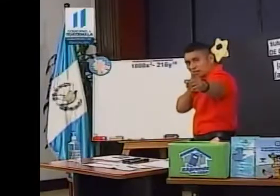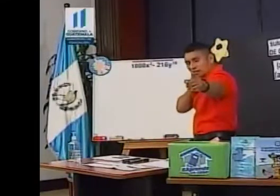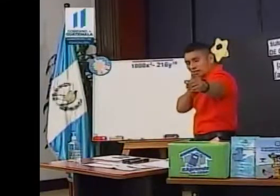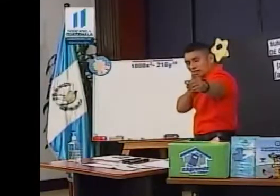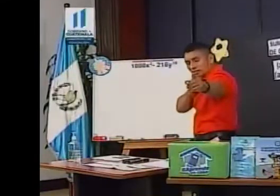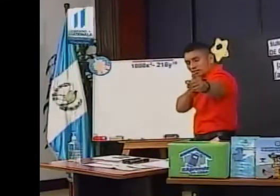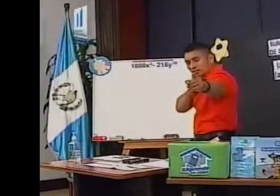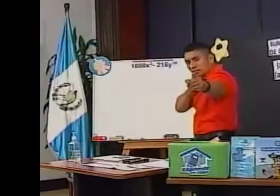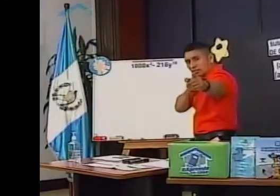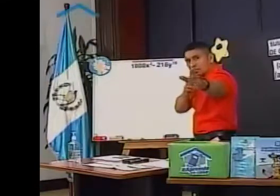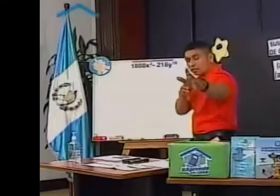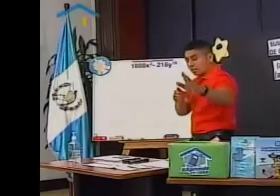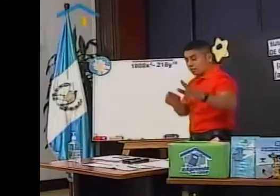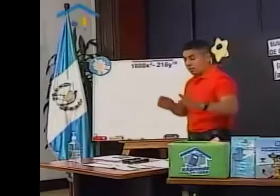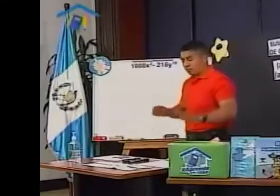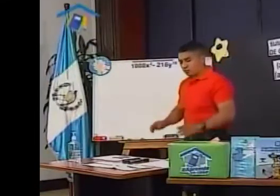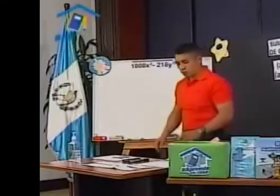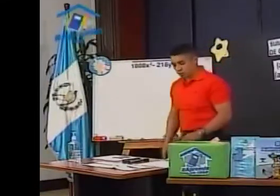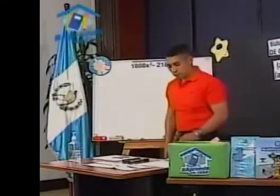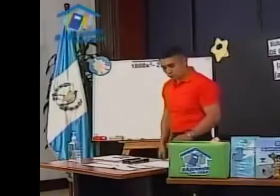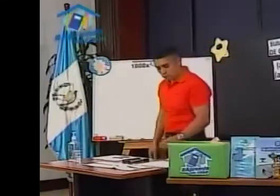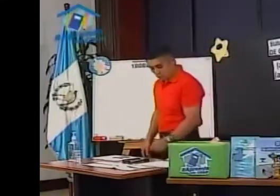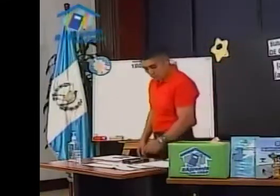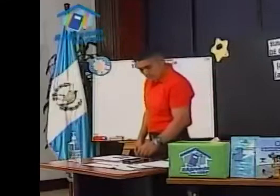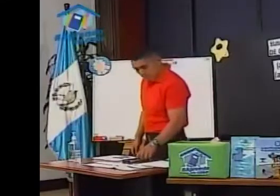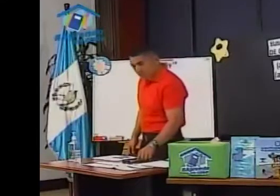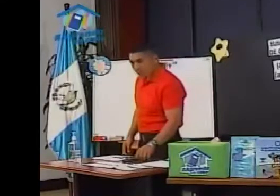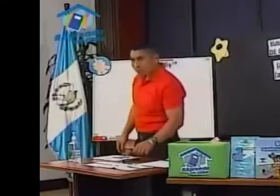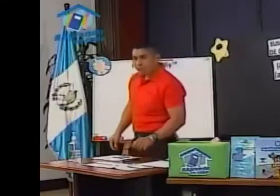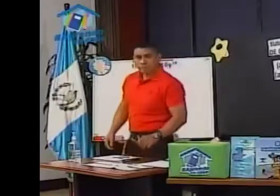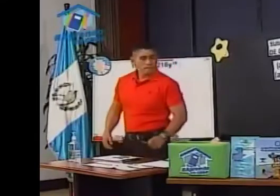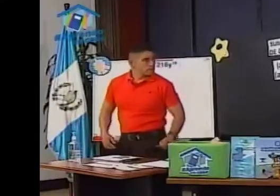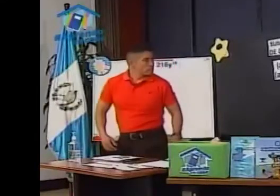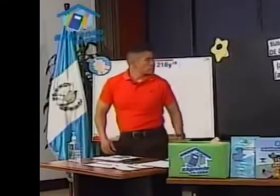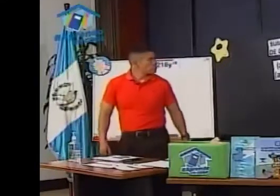matemáticas. Iniciamos.